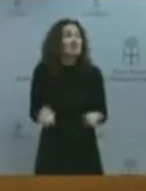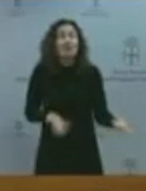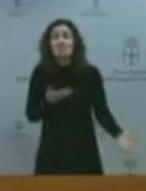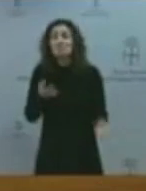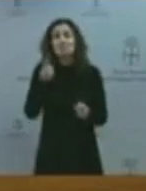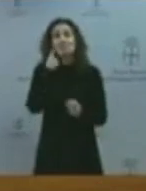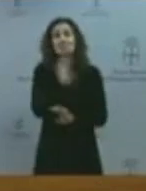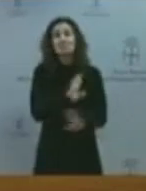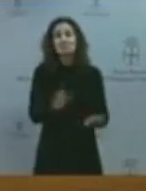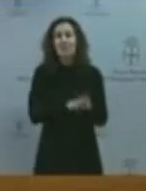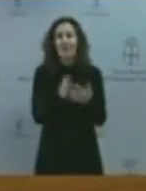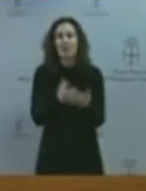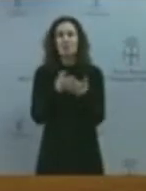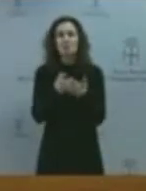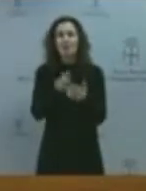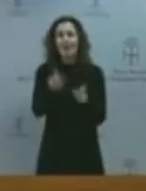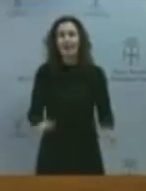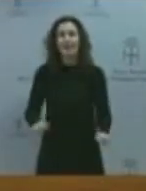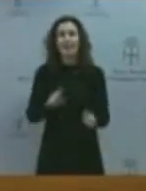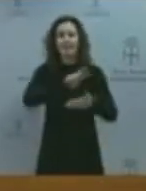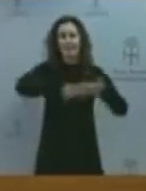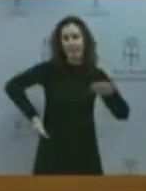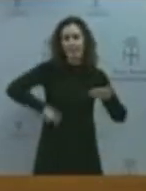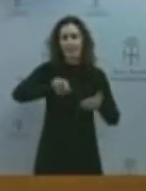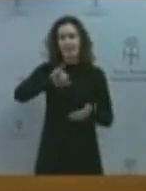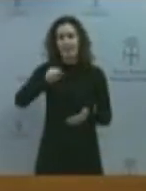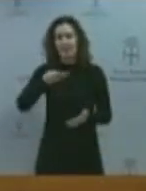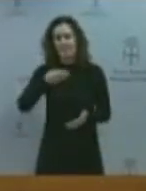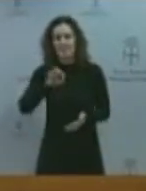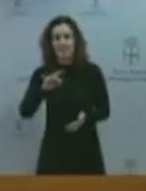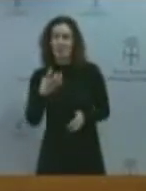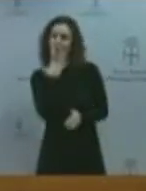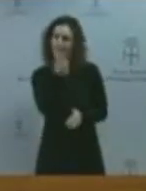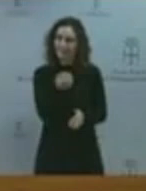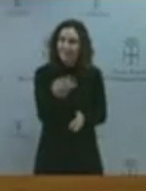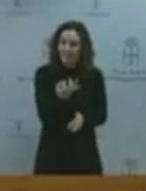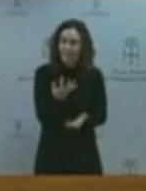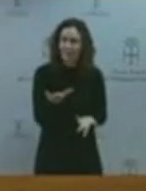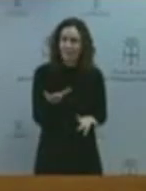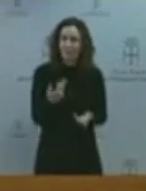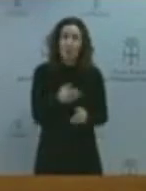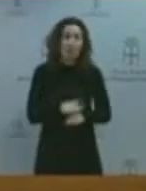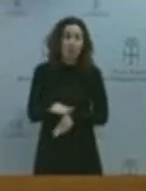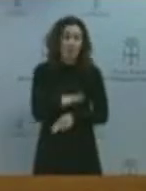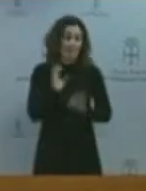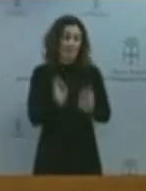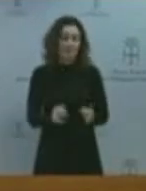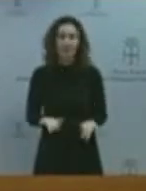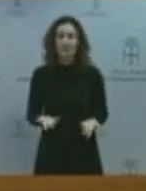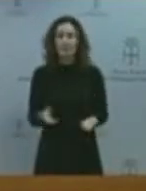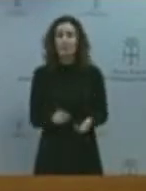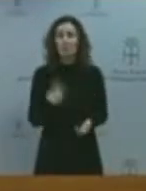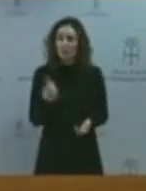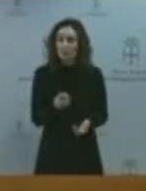Galicia, a xente de Ribadeo, ten que entender que tamén estamos no mesmo entorno. Por tanto, vamos a facilitar la